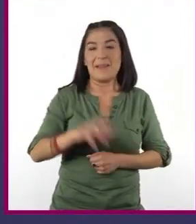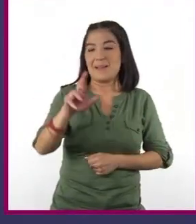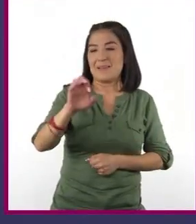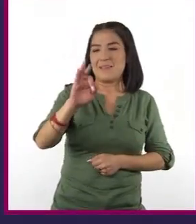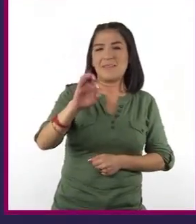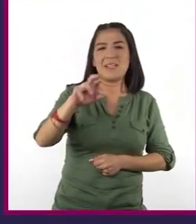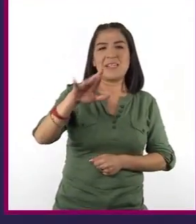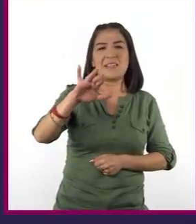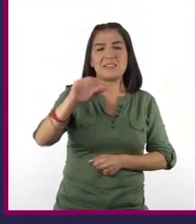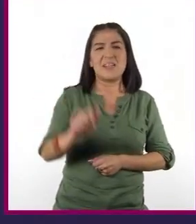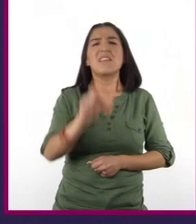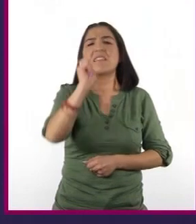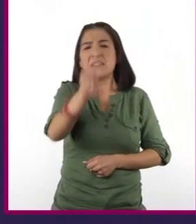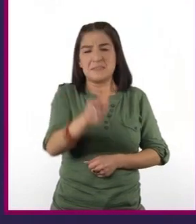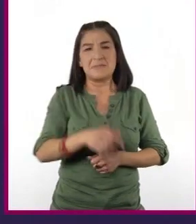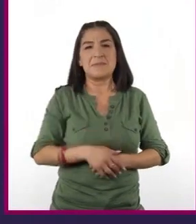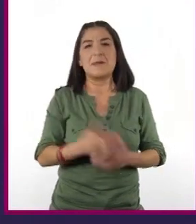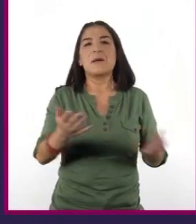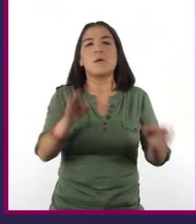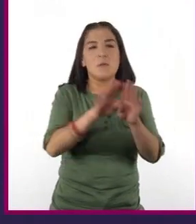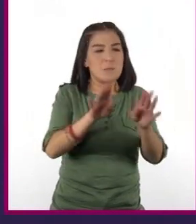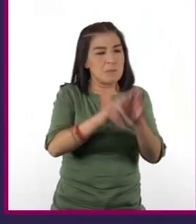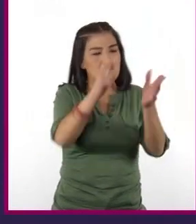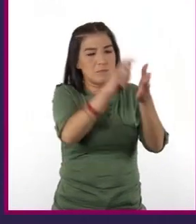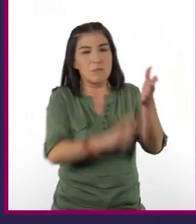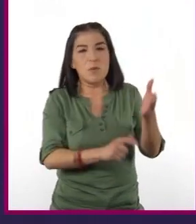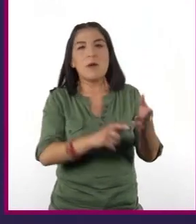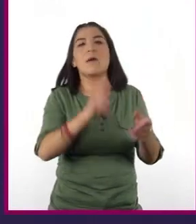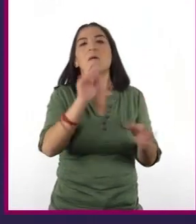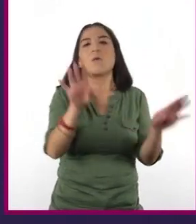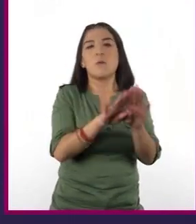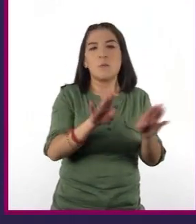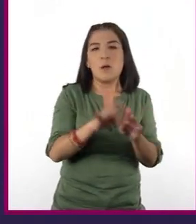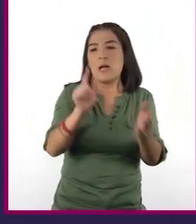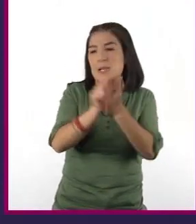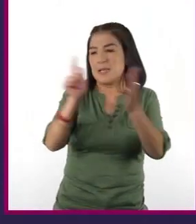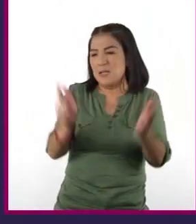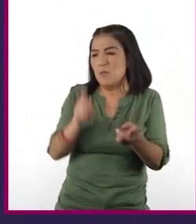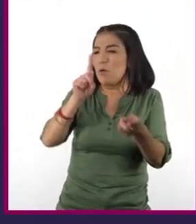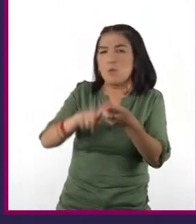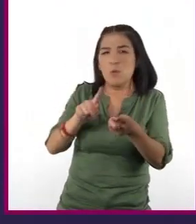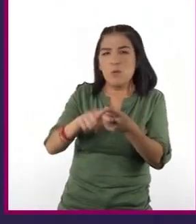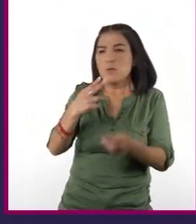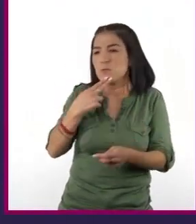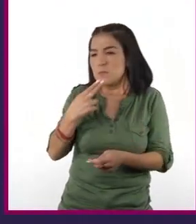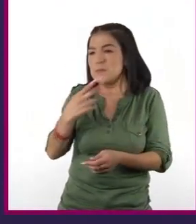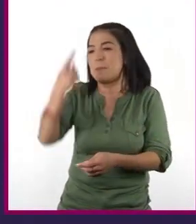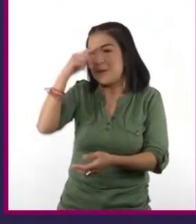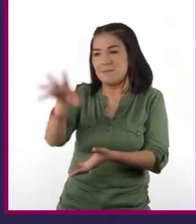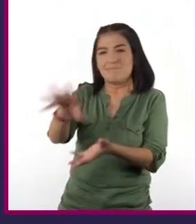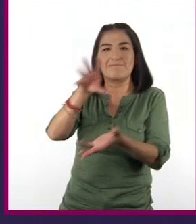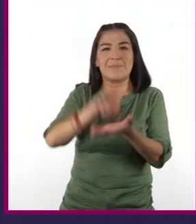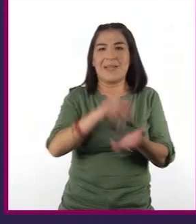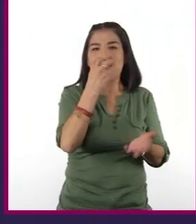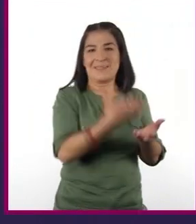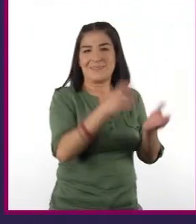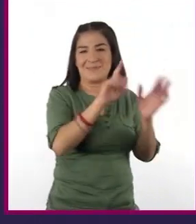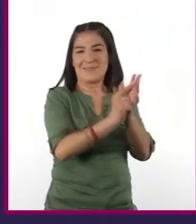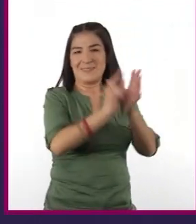En esta parte se muestra un directorio de las fuentes de los textos, libros u obras utilizadas para realizar dicha